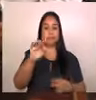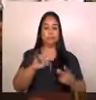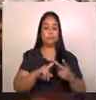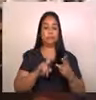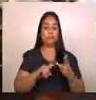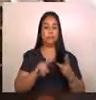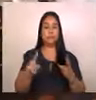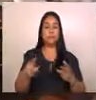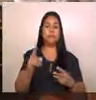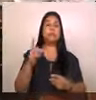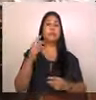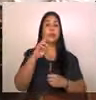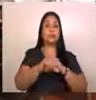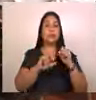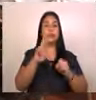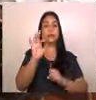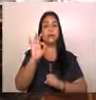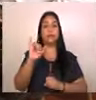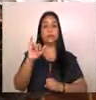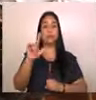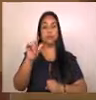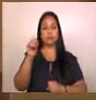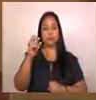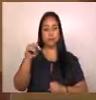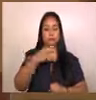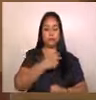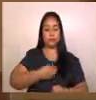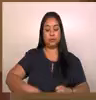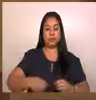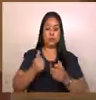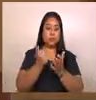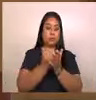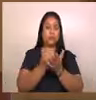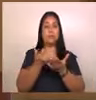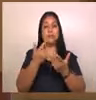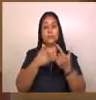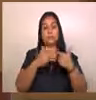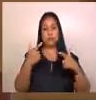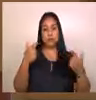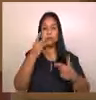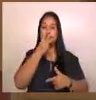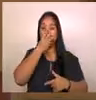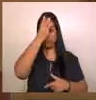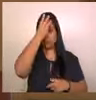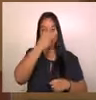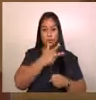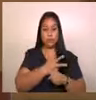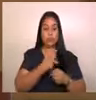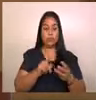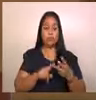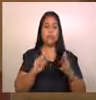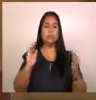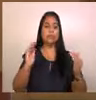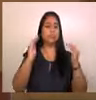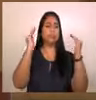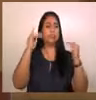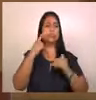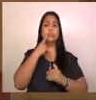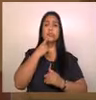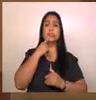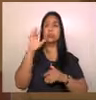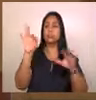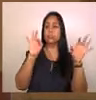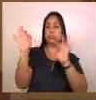Odilon Kaal Acaijá, presidente de la Academia de Lenguas Mayas de Guatemala, altas autoridades e